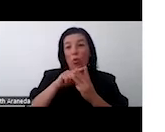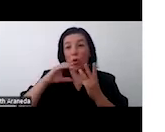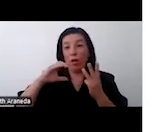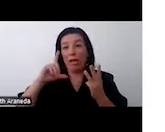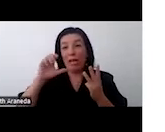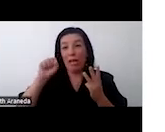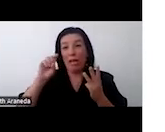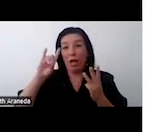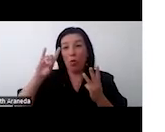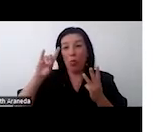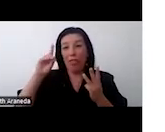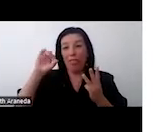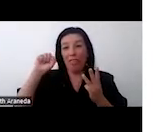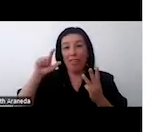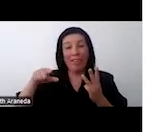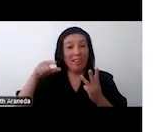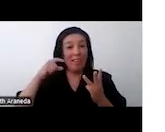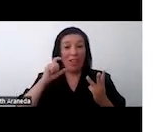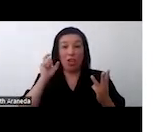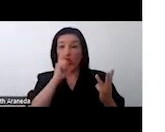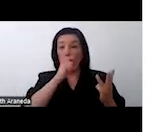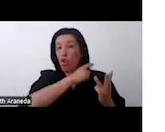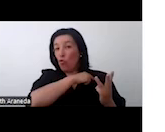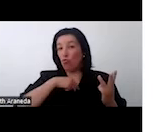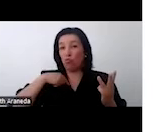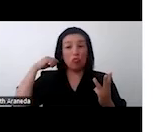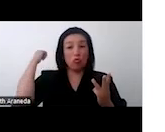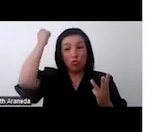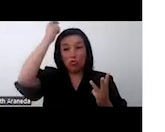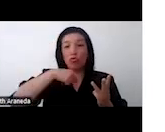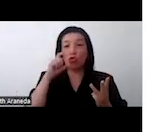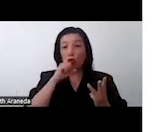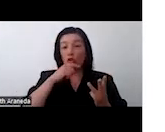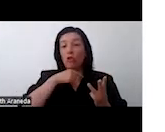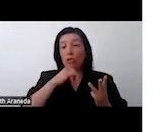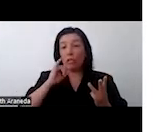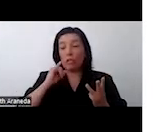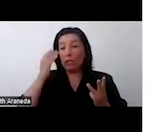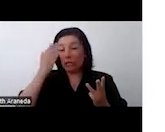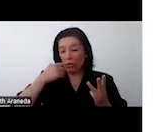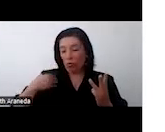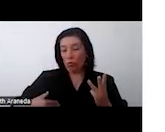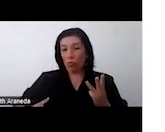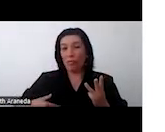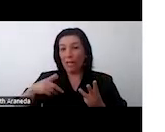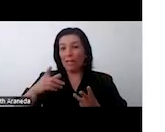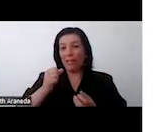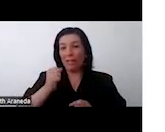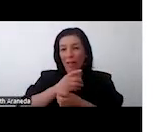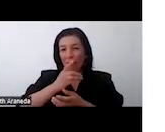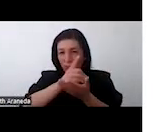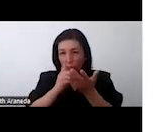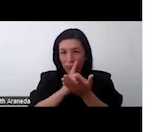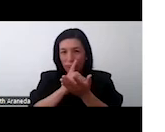se encuentra acá a mano derecha, ¿no? De rojo con negro, ella es ilustradora,